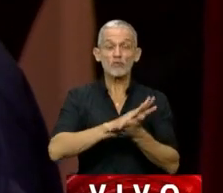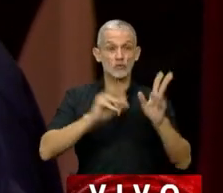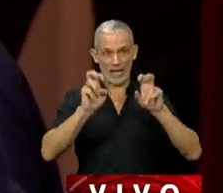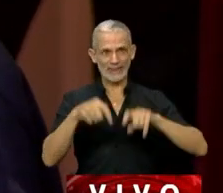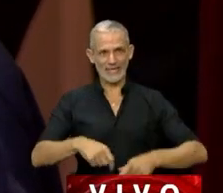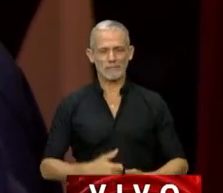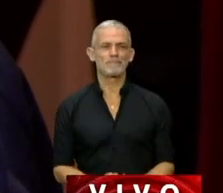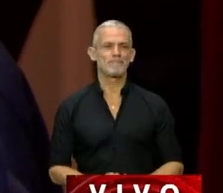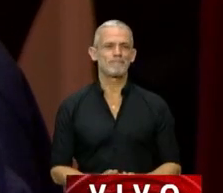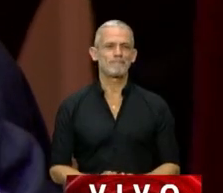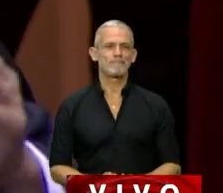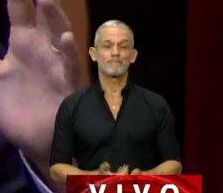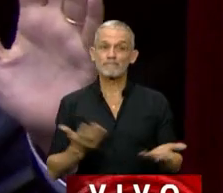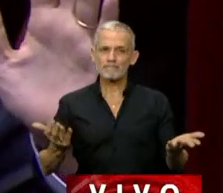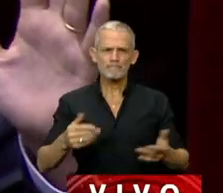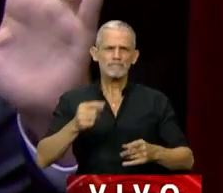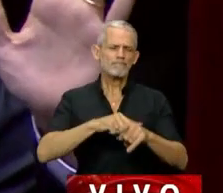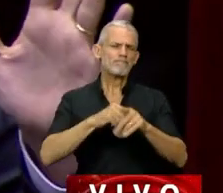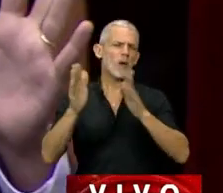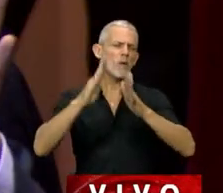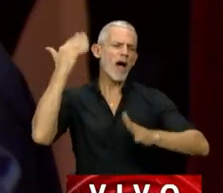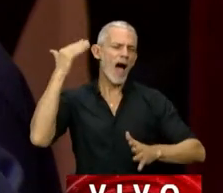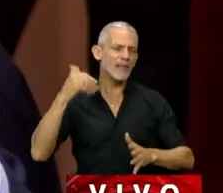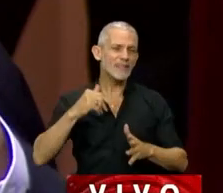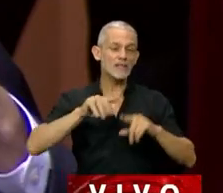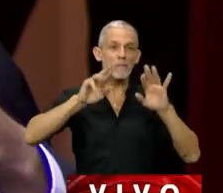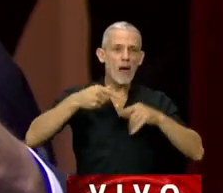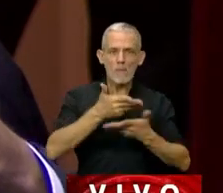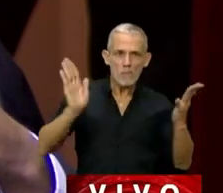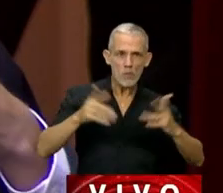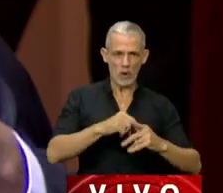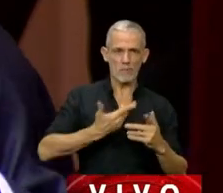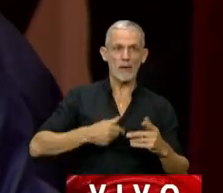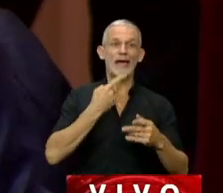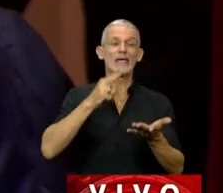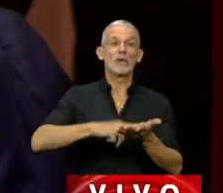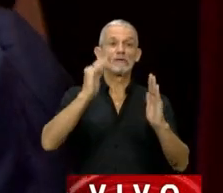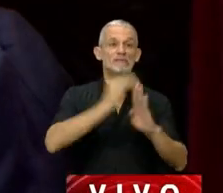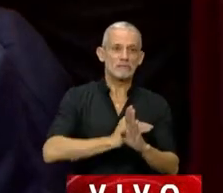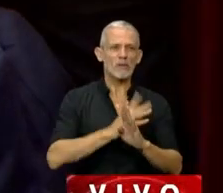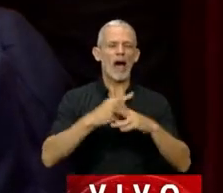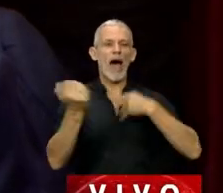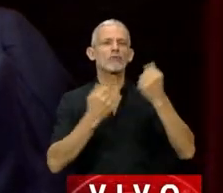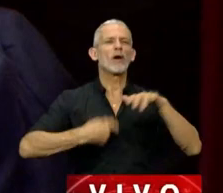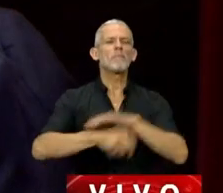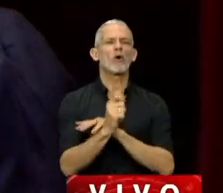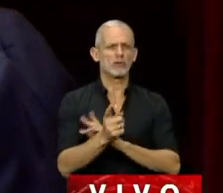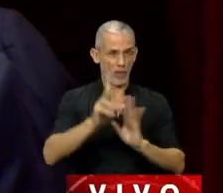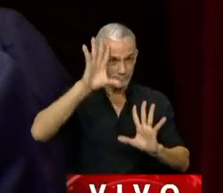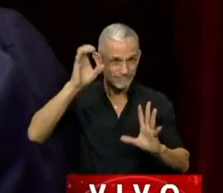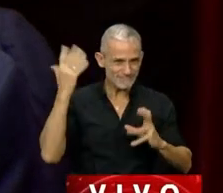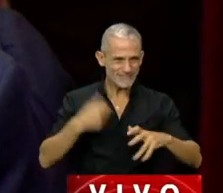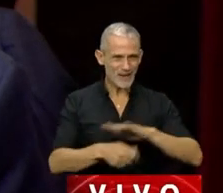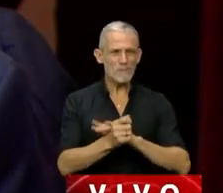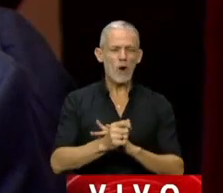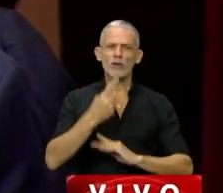tema. En otro momento habían políticas públicas que estaban destinadas a bajar impuestos a autos importados. Nosotros